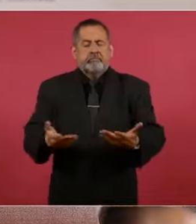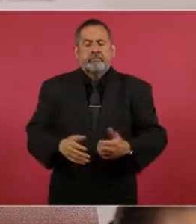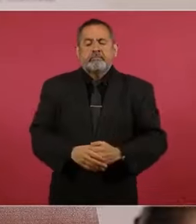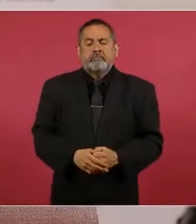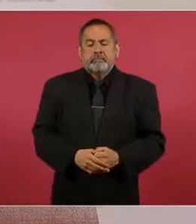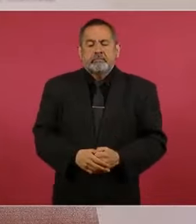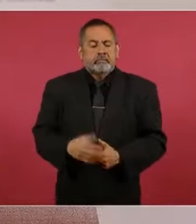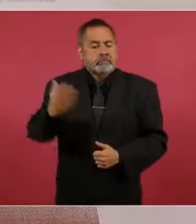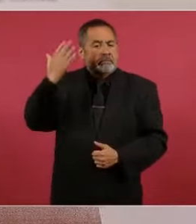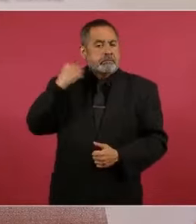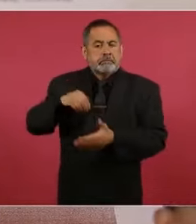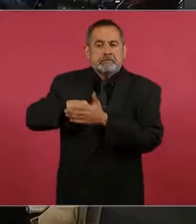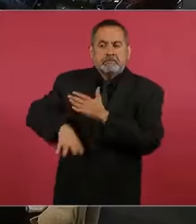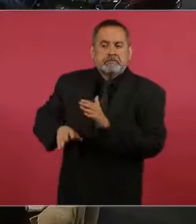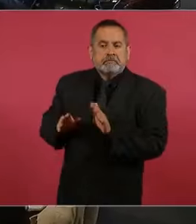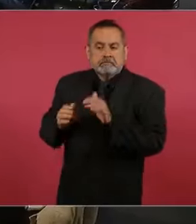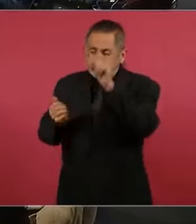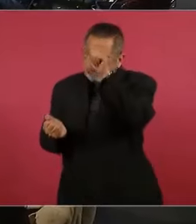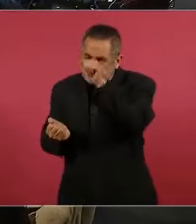Antes no.